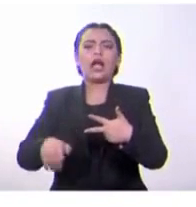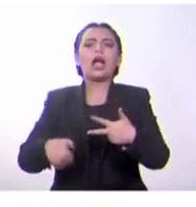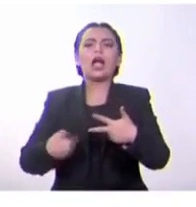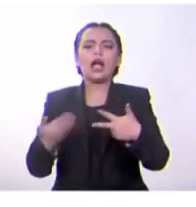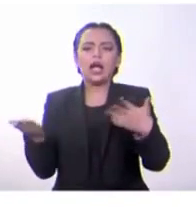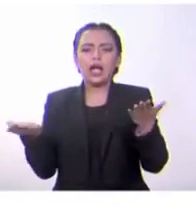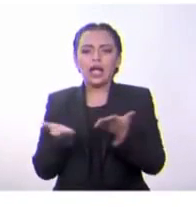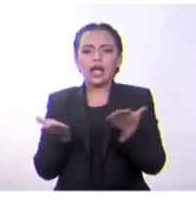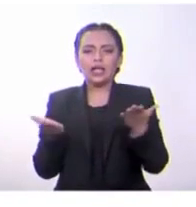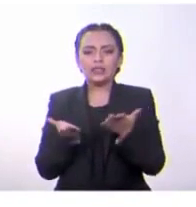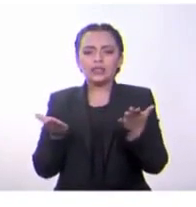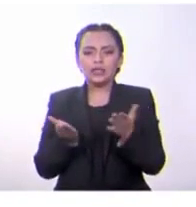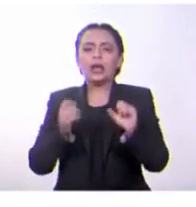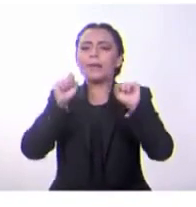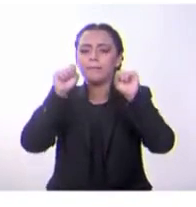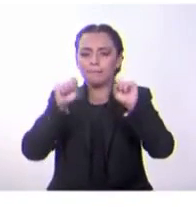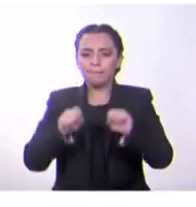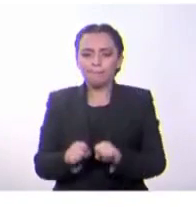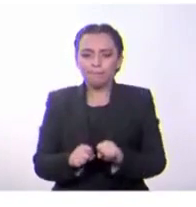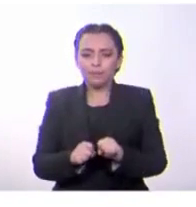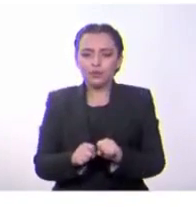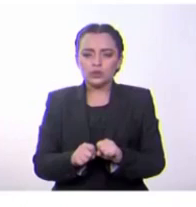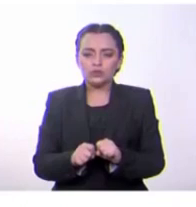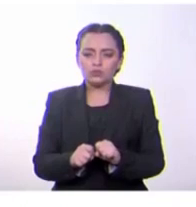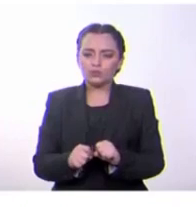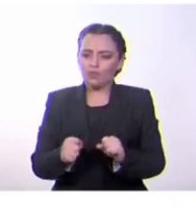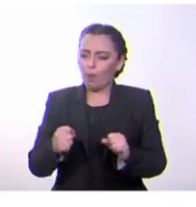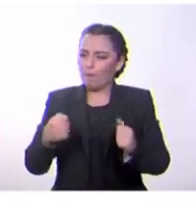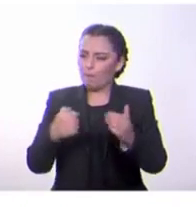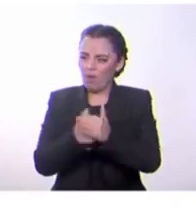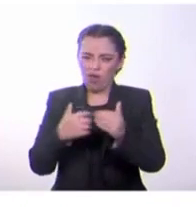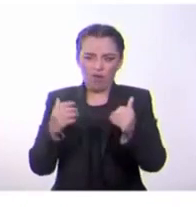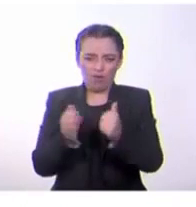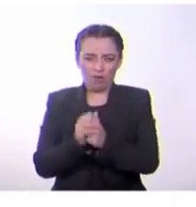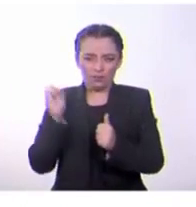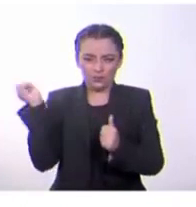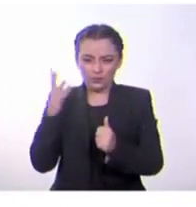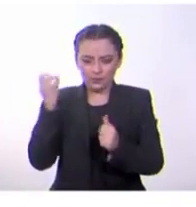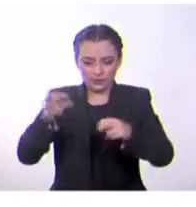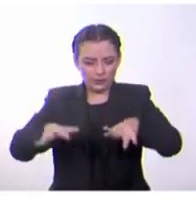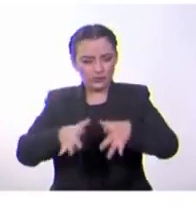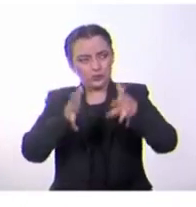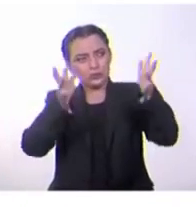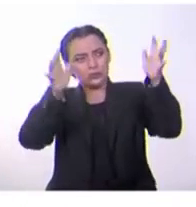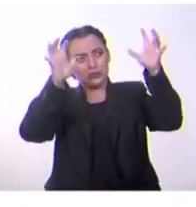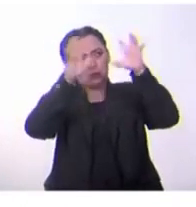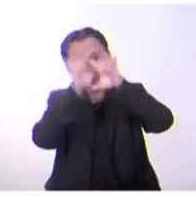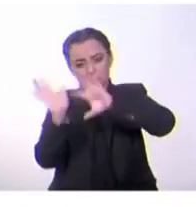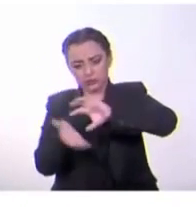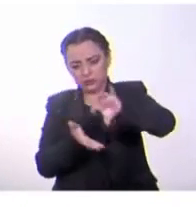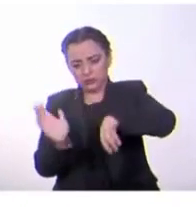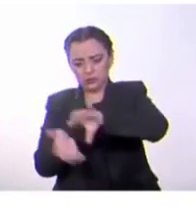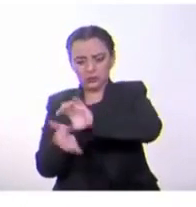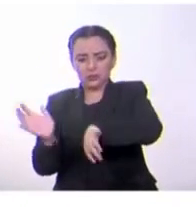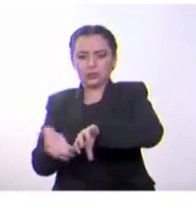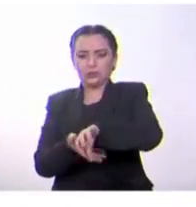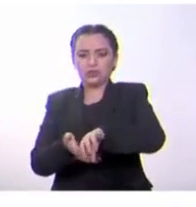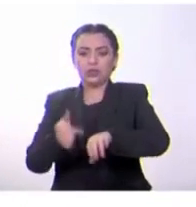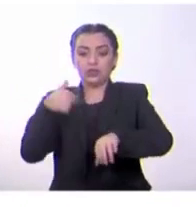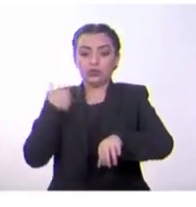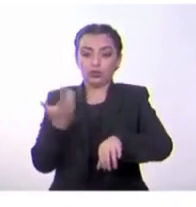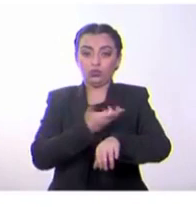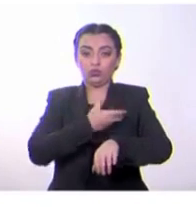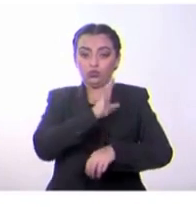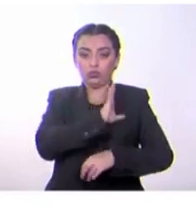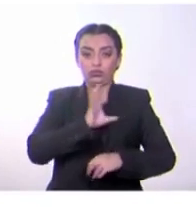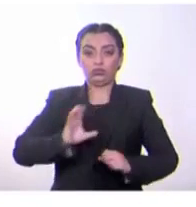el impacto de la deforestación en nuestro país? Podemos promover la siembra de árboles y